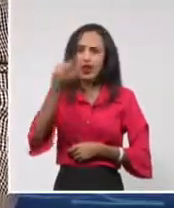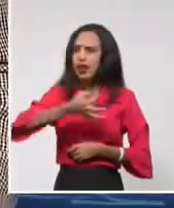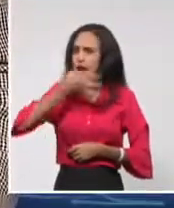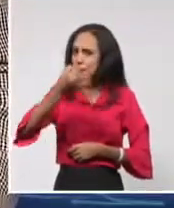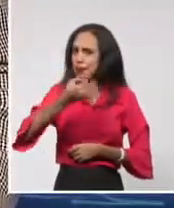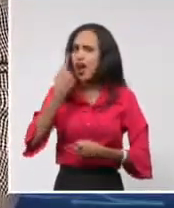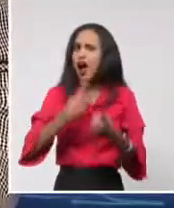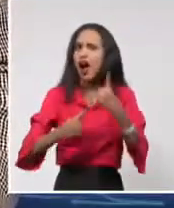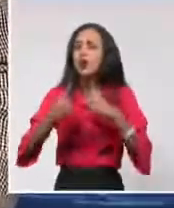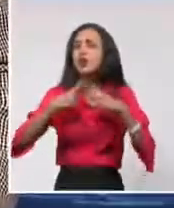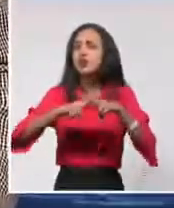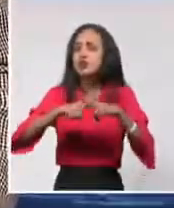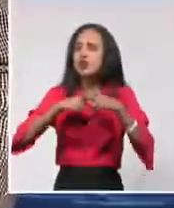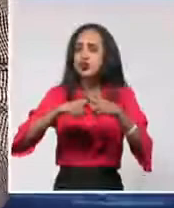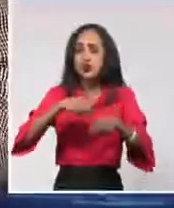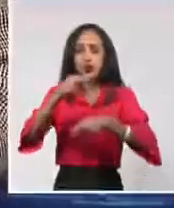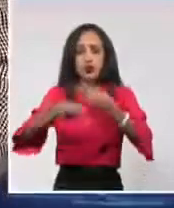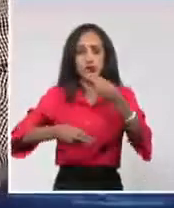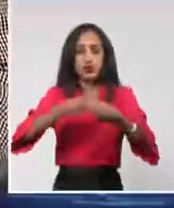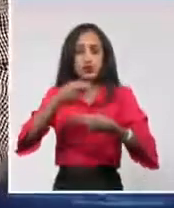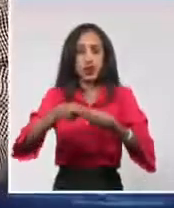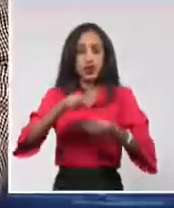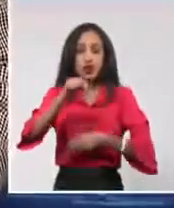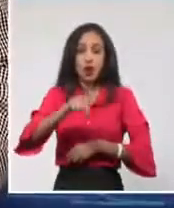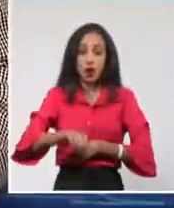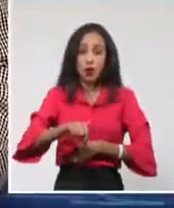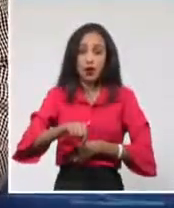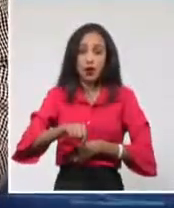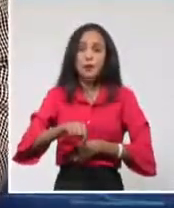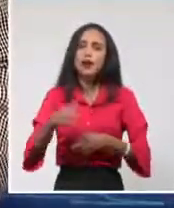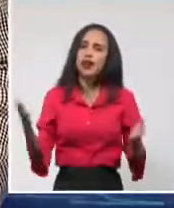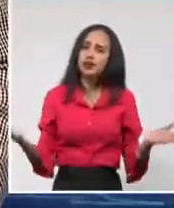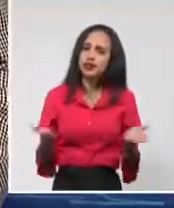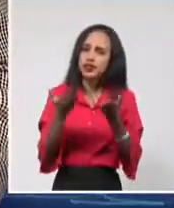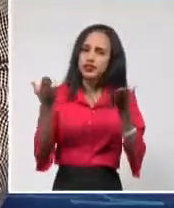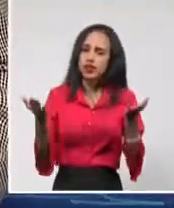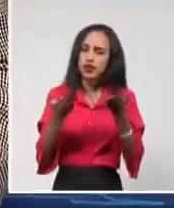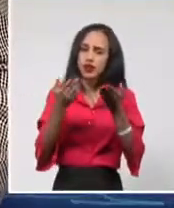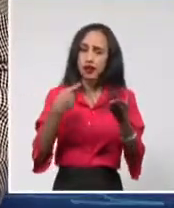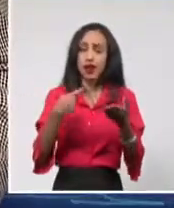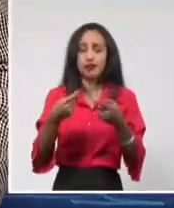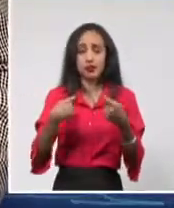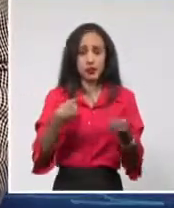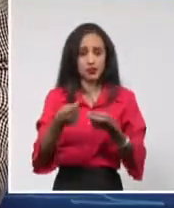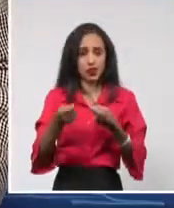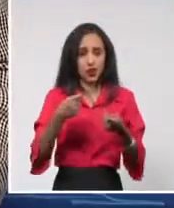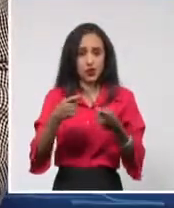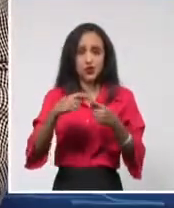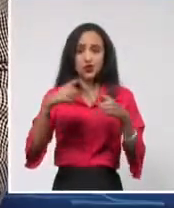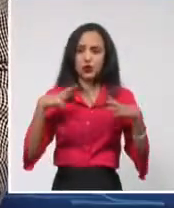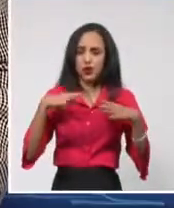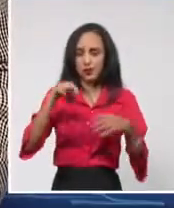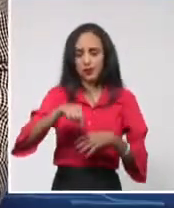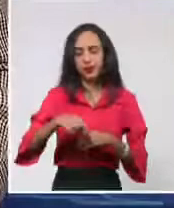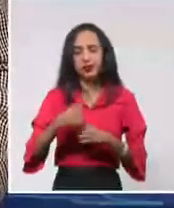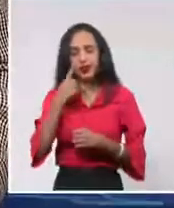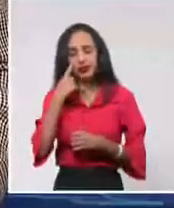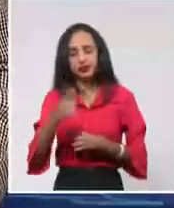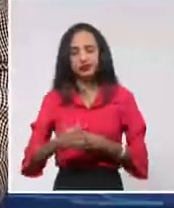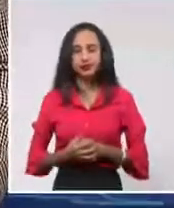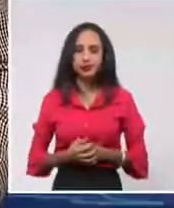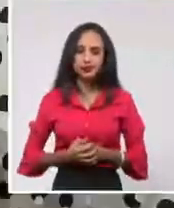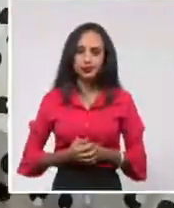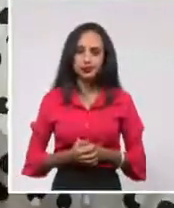algunas soluciones que se han implementado para destrabar el avance de ese importante sector de la economía. Buenas noches, Lisandra.